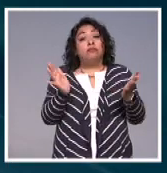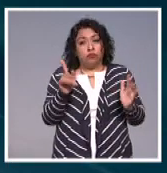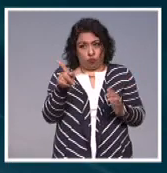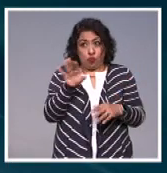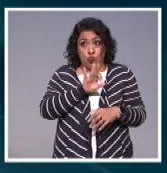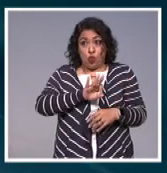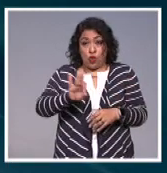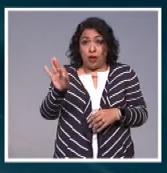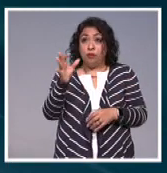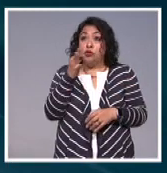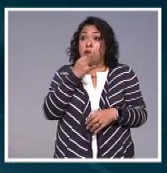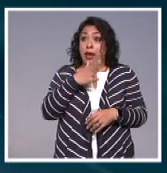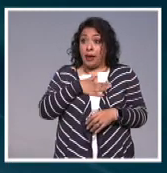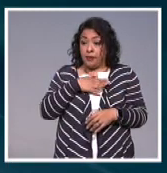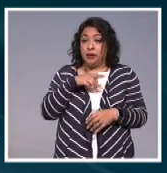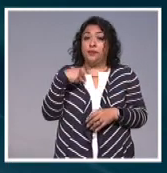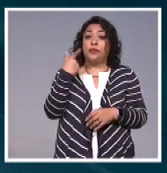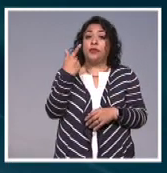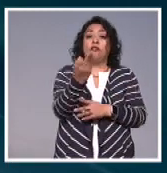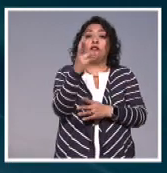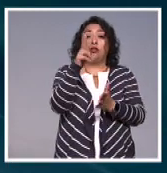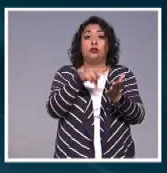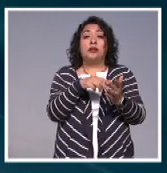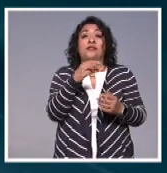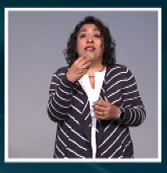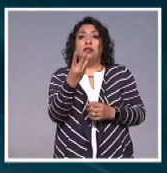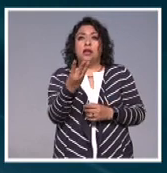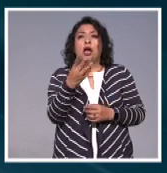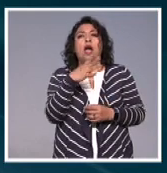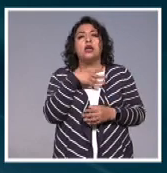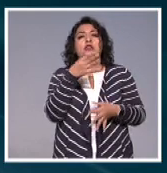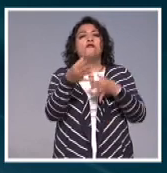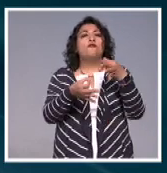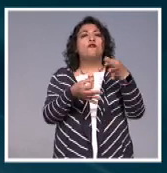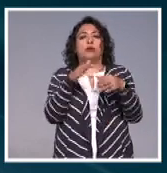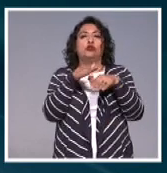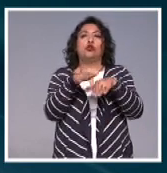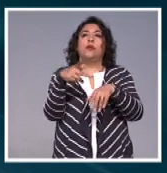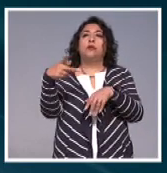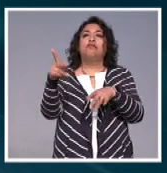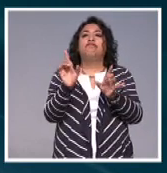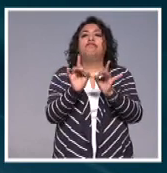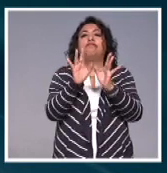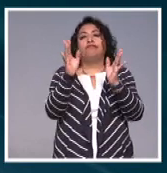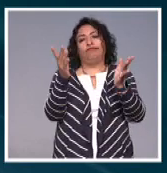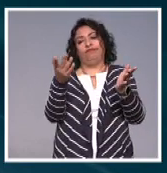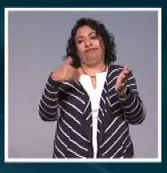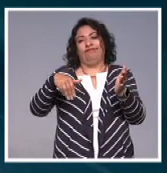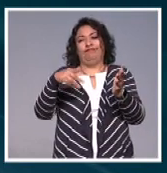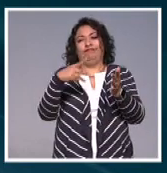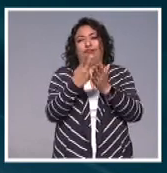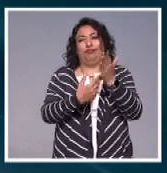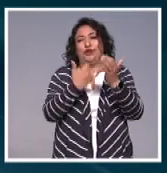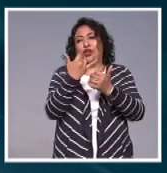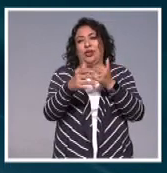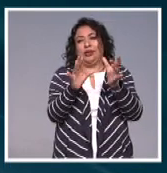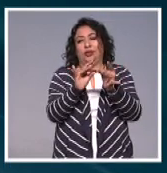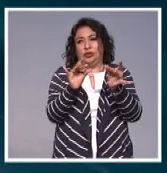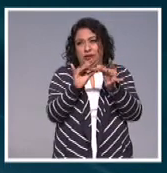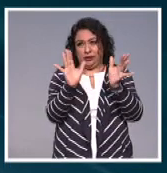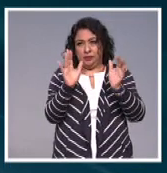lo permites y nos avisas, para febrero del 2023 daremos noticia aquí de lo que va a ocurrir con esto que nos has